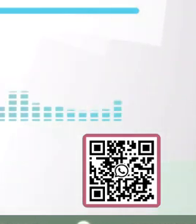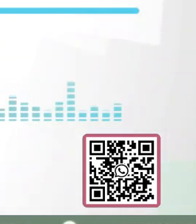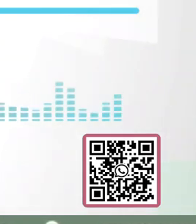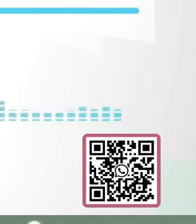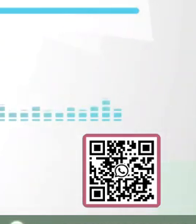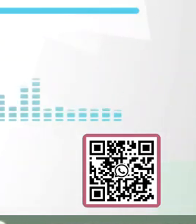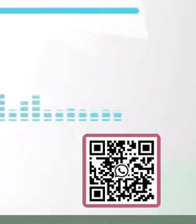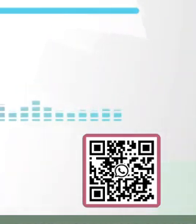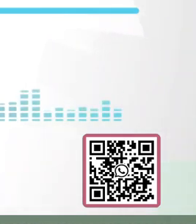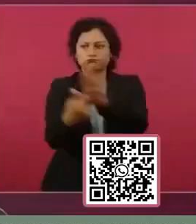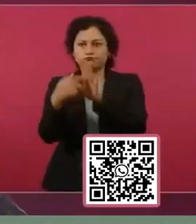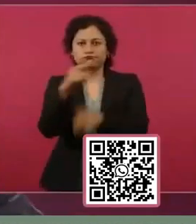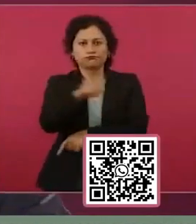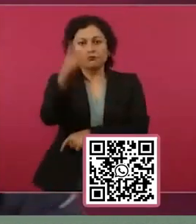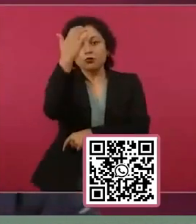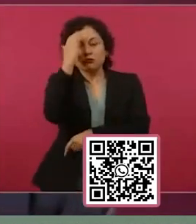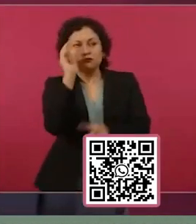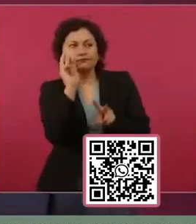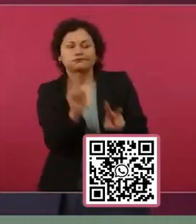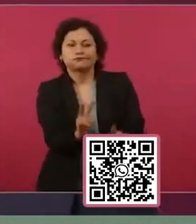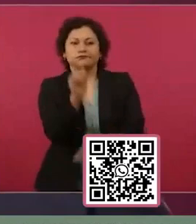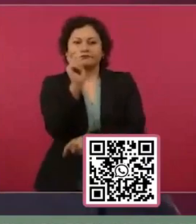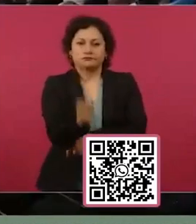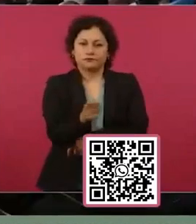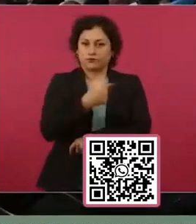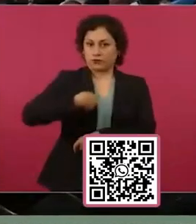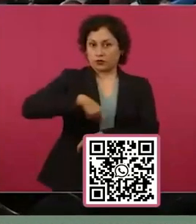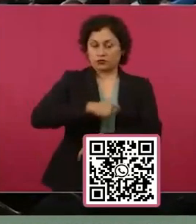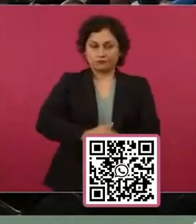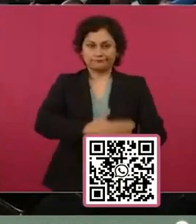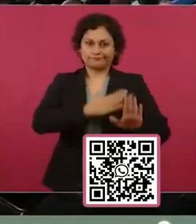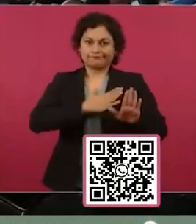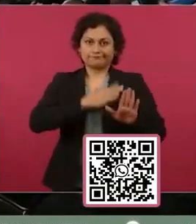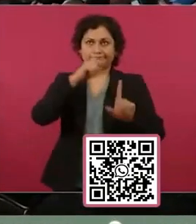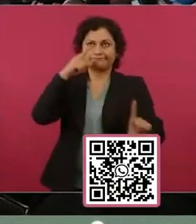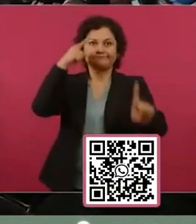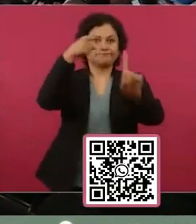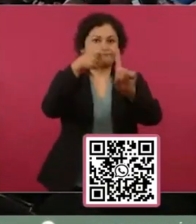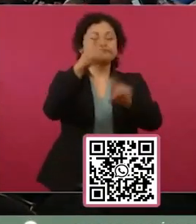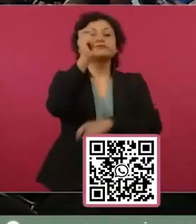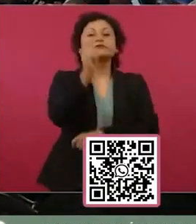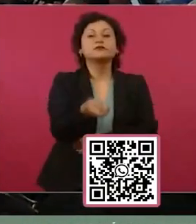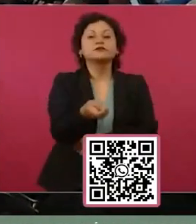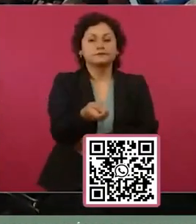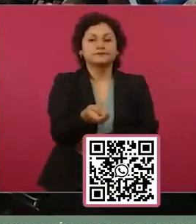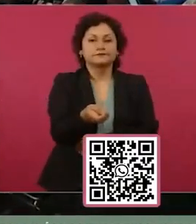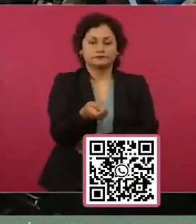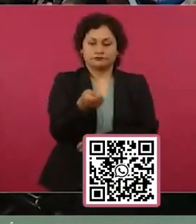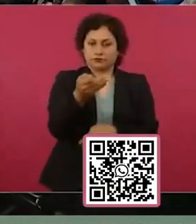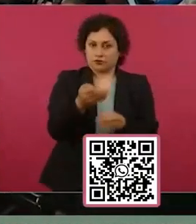obras se están administrando bien, porque se están llevando la gran mayoría de los recursos del Estado